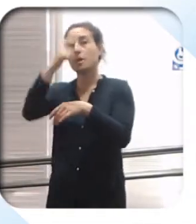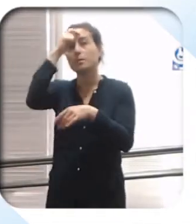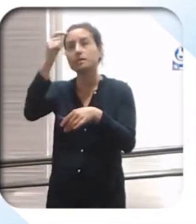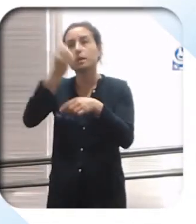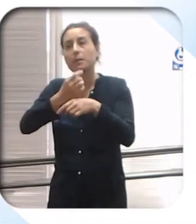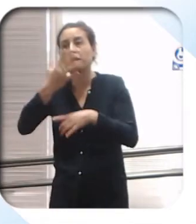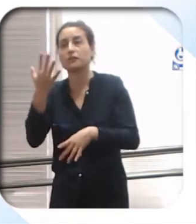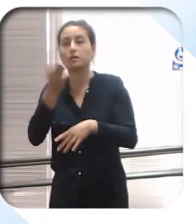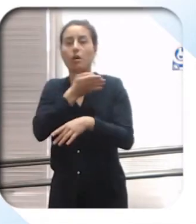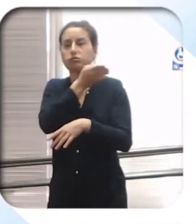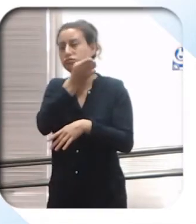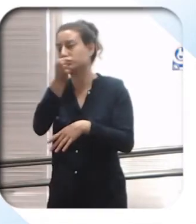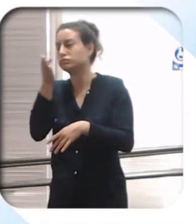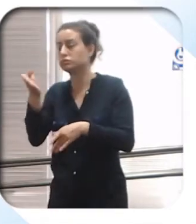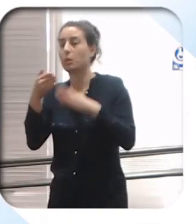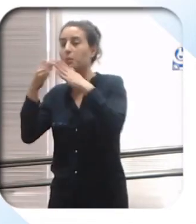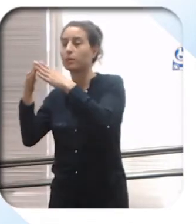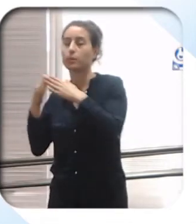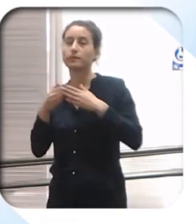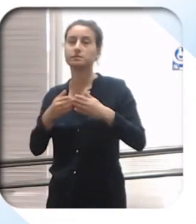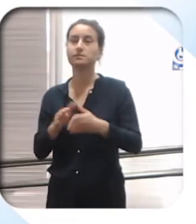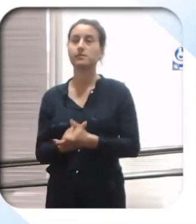habidos y por haber, ¿verdad?